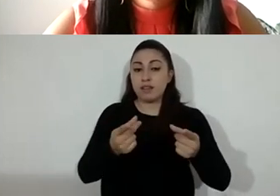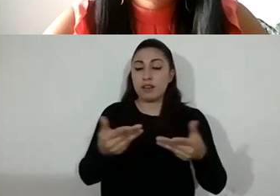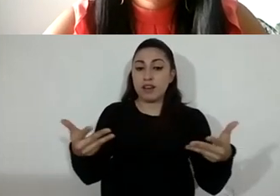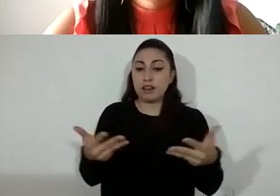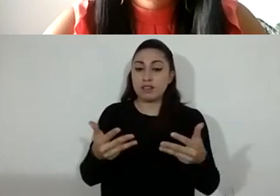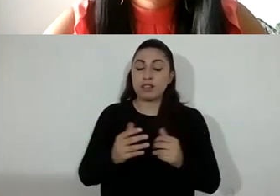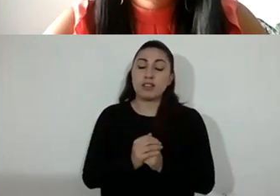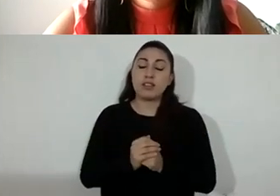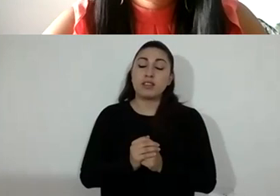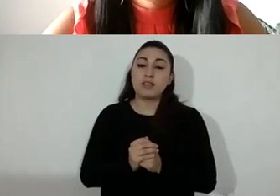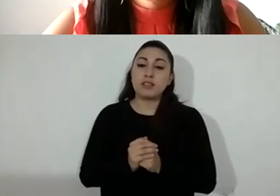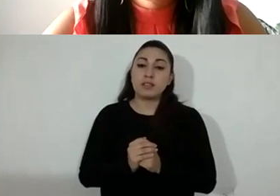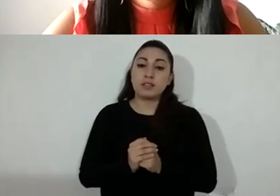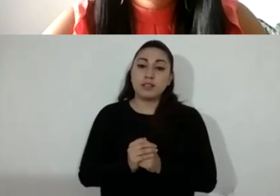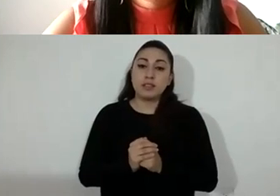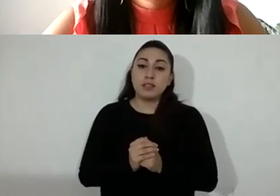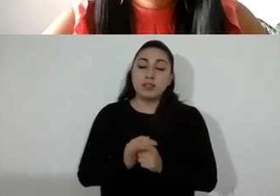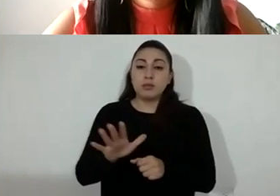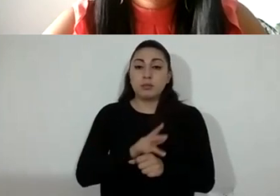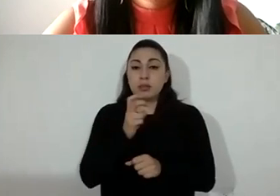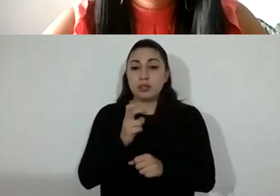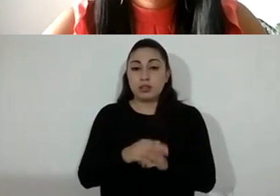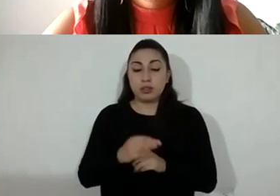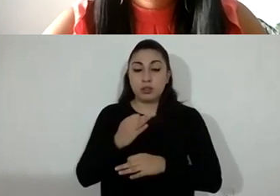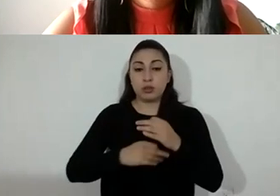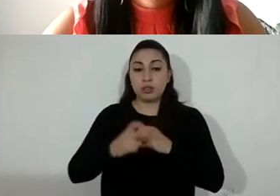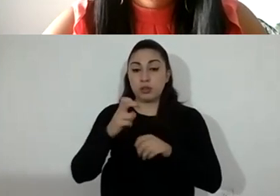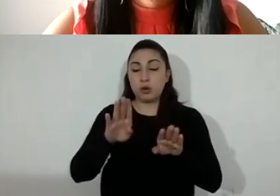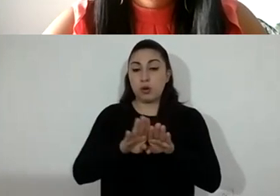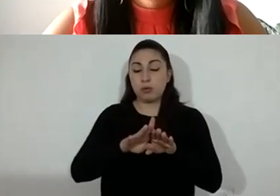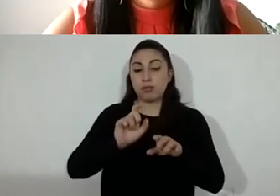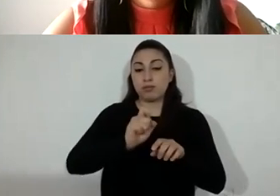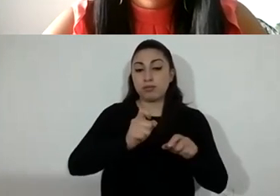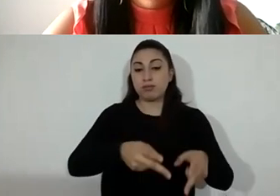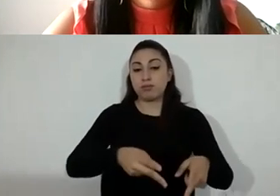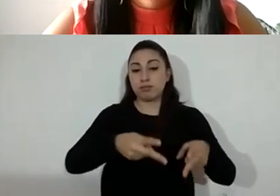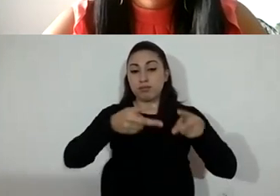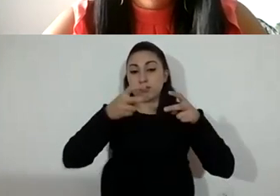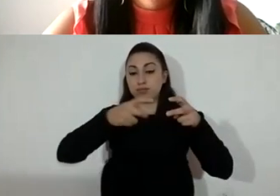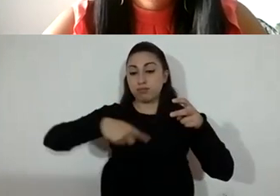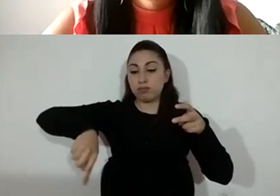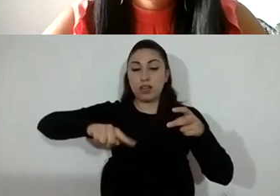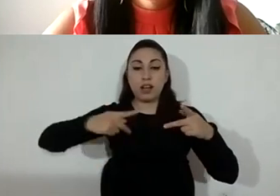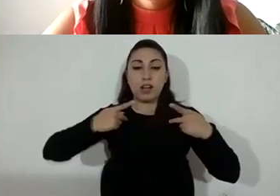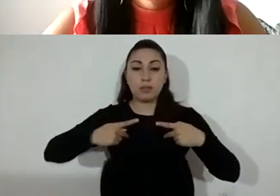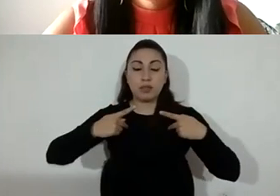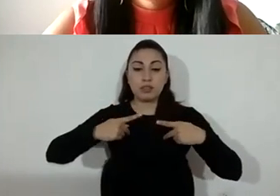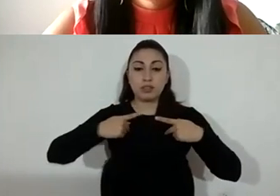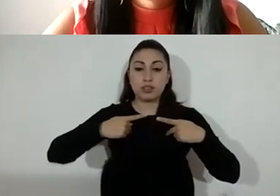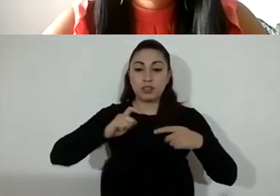De tal manera, amigas y amigos diputados, que esto es un atraco al pueblo, esto es un atraco